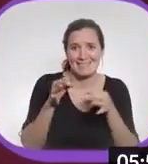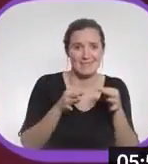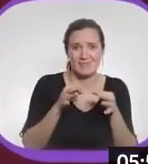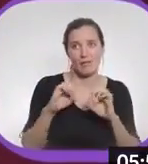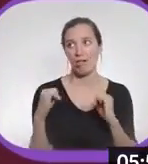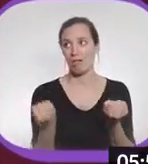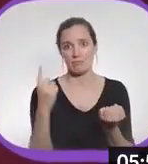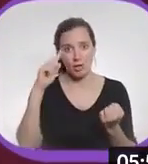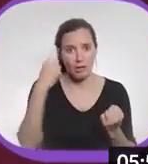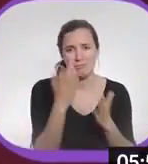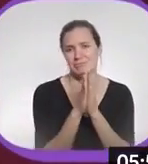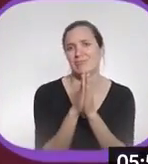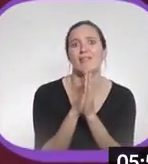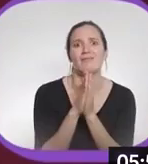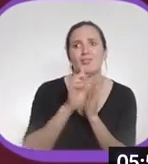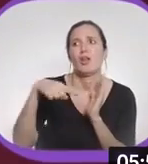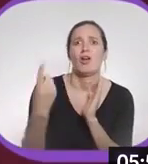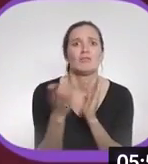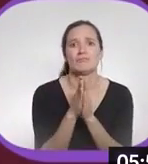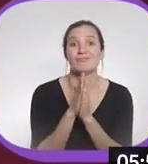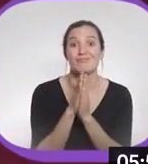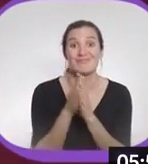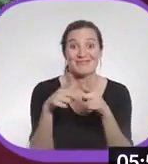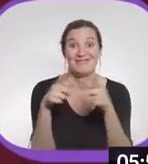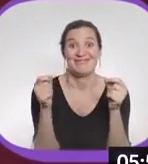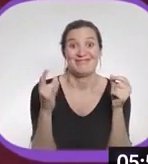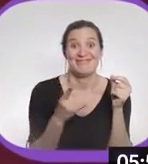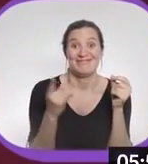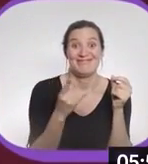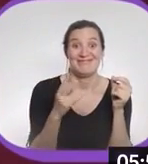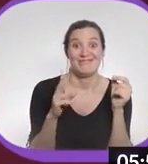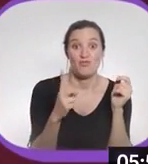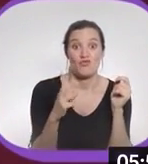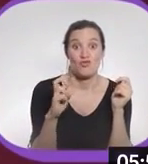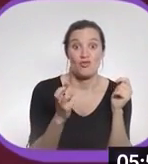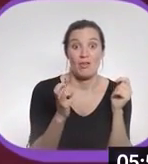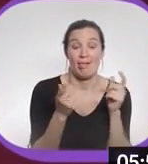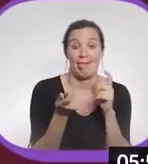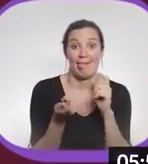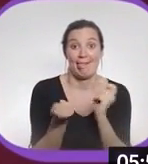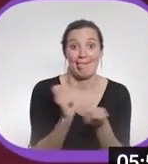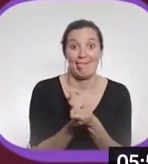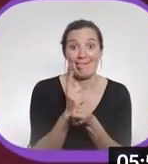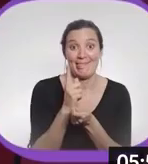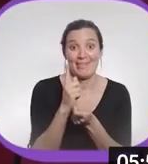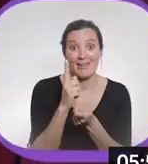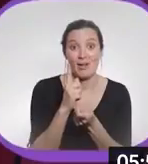Dimmesdale? ¡Les suplico que lo reconsideren! ¿Un billete falso de un dólar les haría cambiar de opinión? ¿Alguien tiene cambio para dos? El